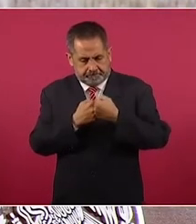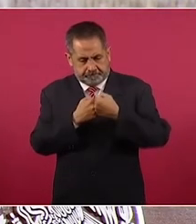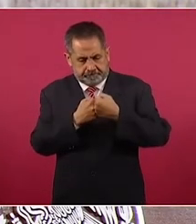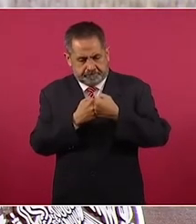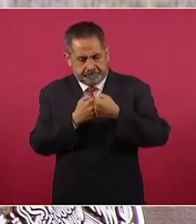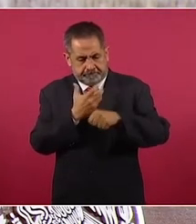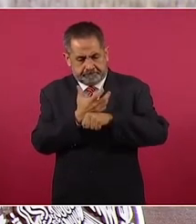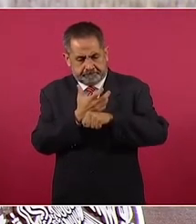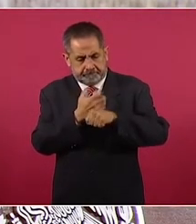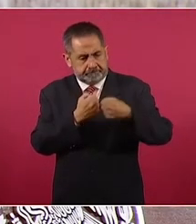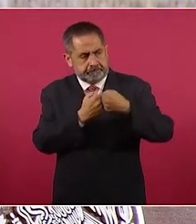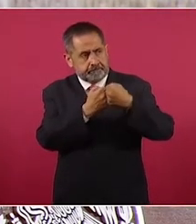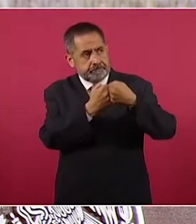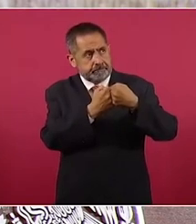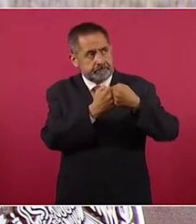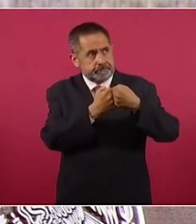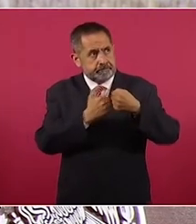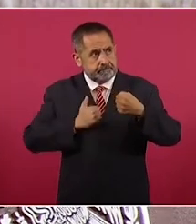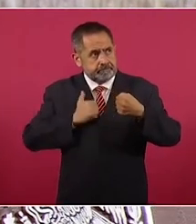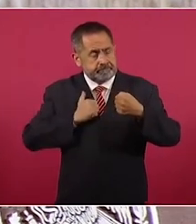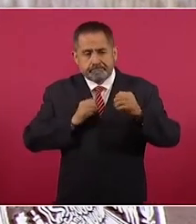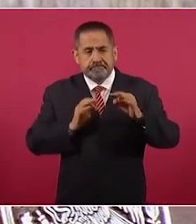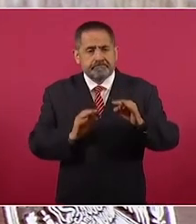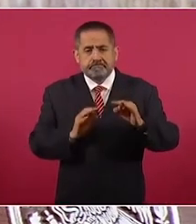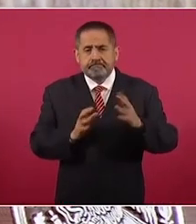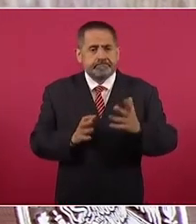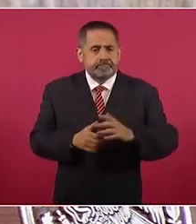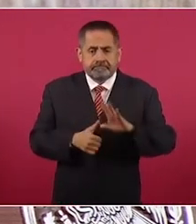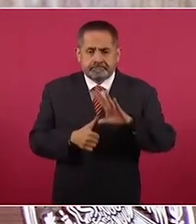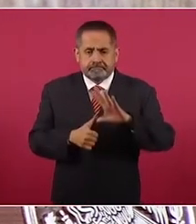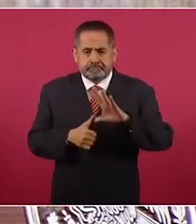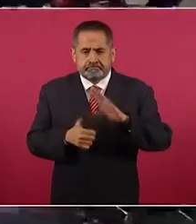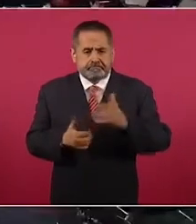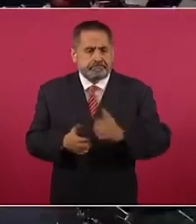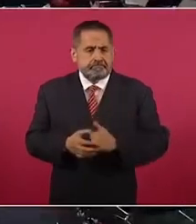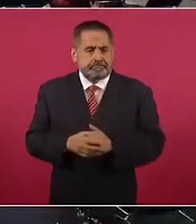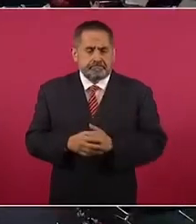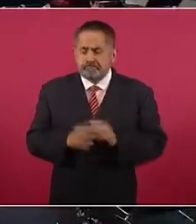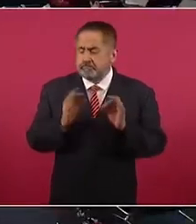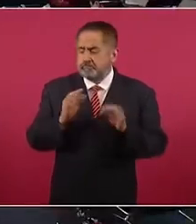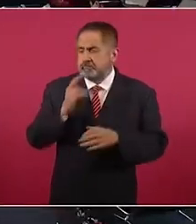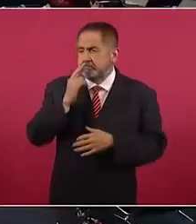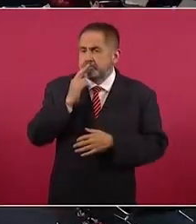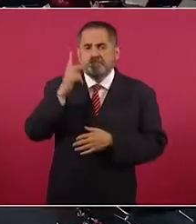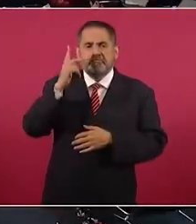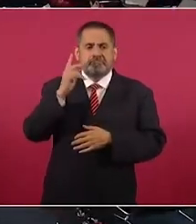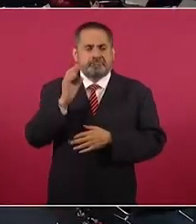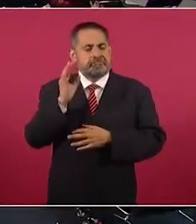óptimo.